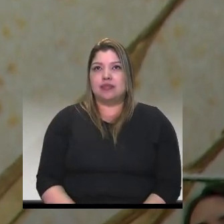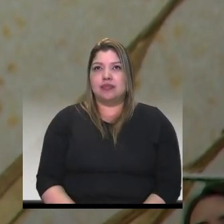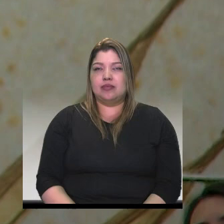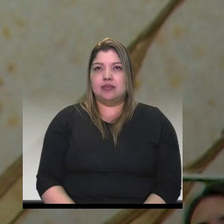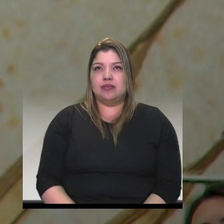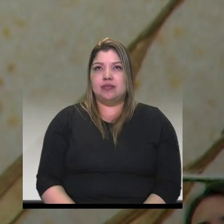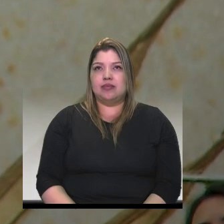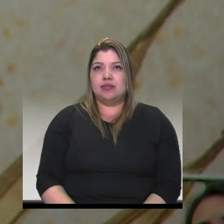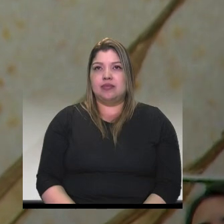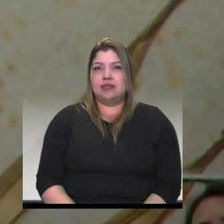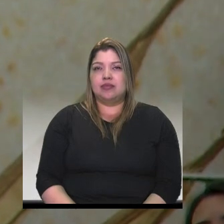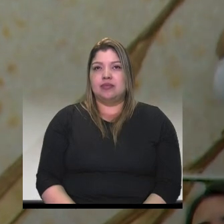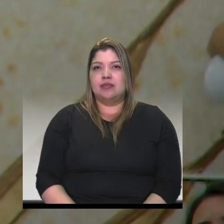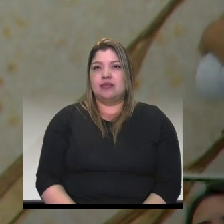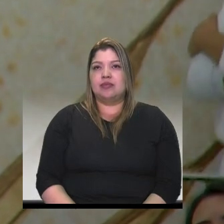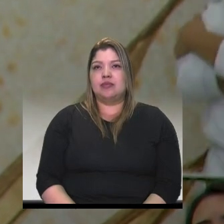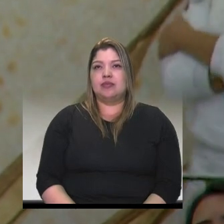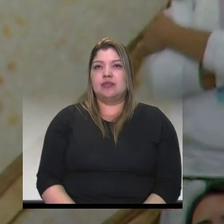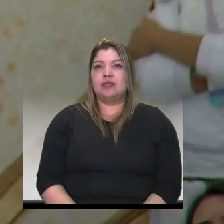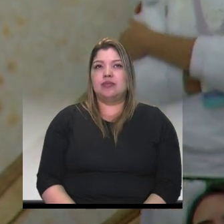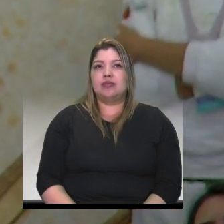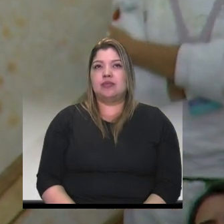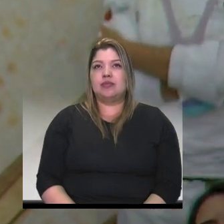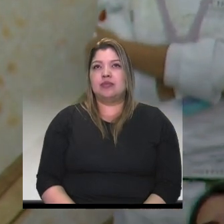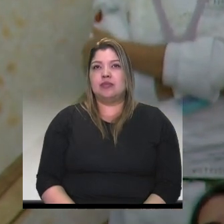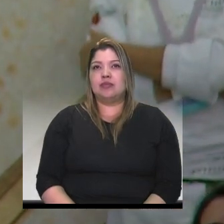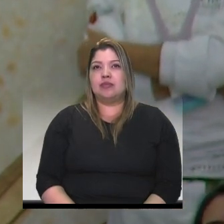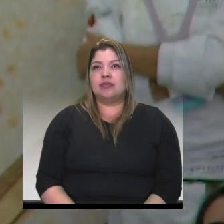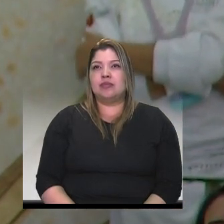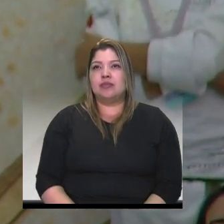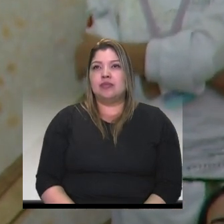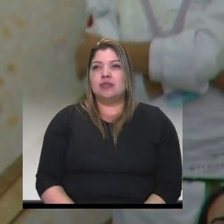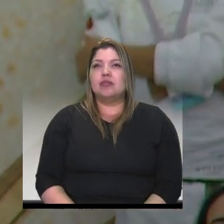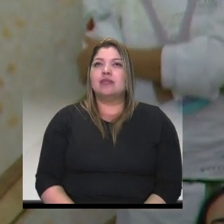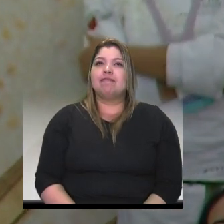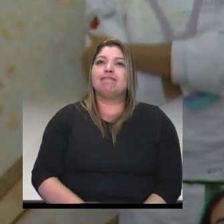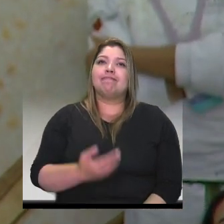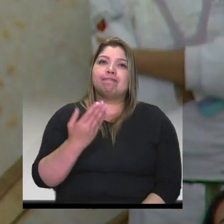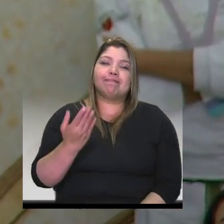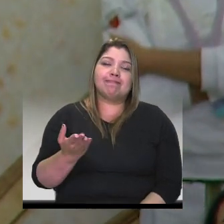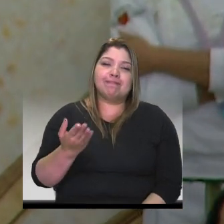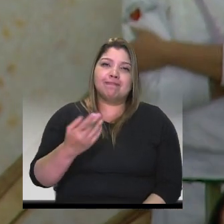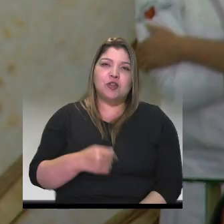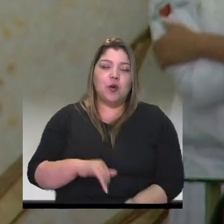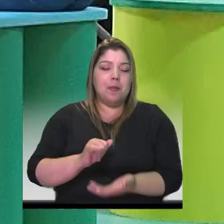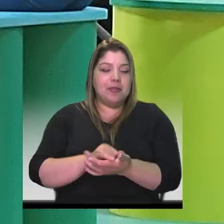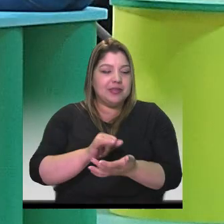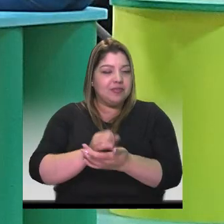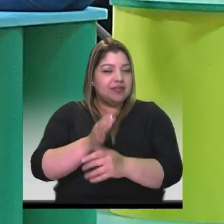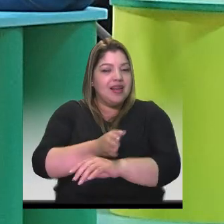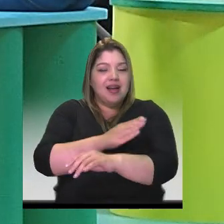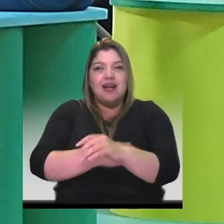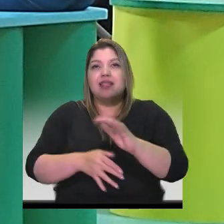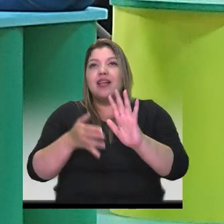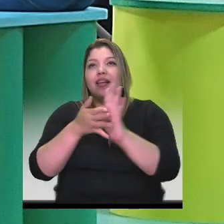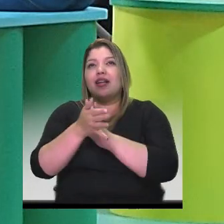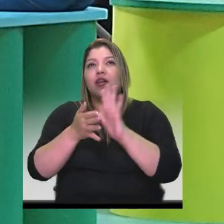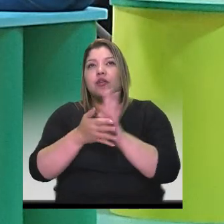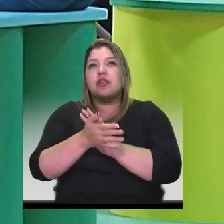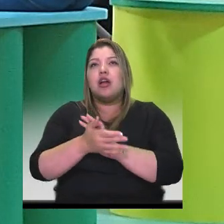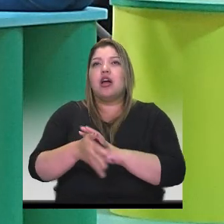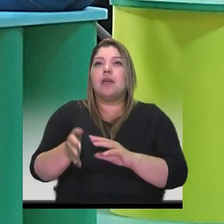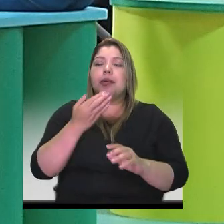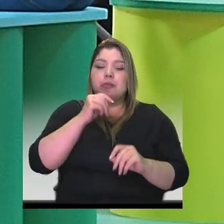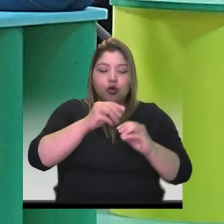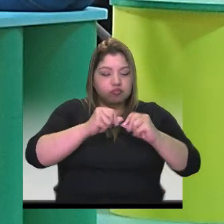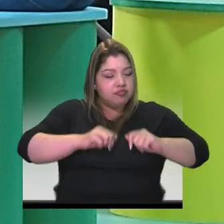Ahí vuelvo ahorita a la idea de que vivimos en un jardín del Edén y es, si estamos mirando hacia afuera,